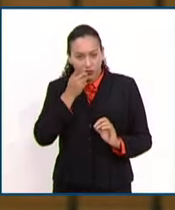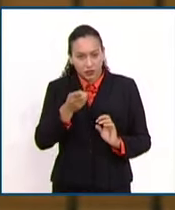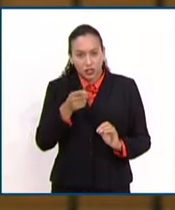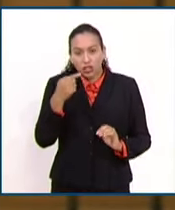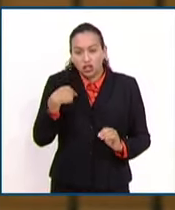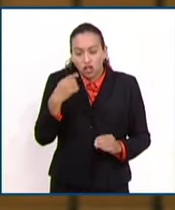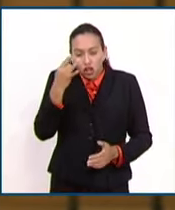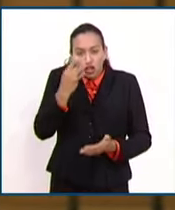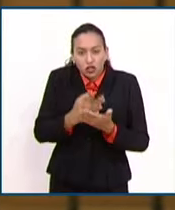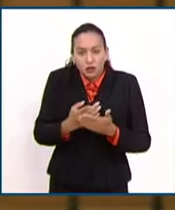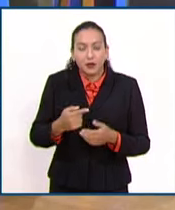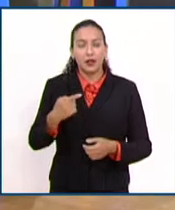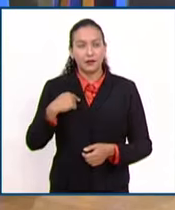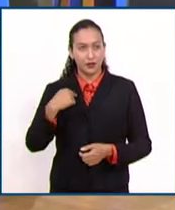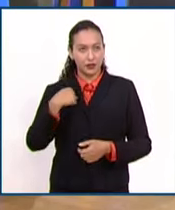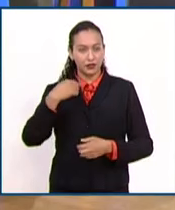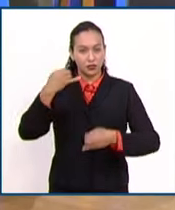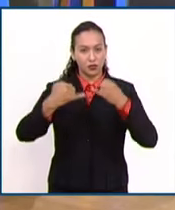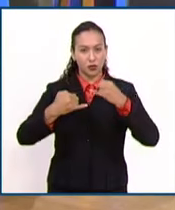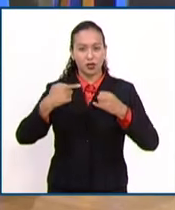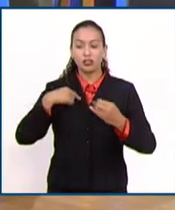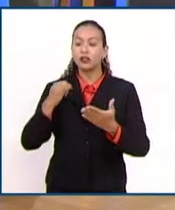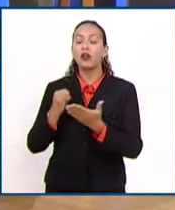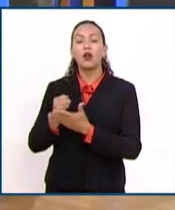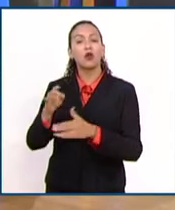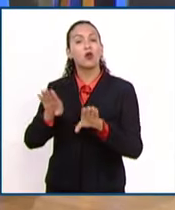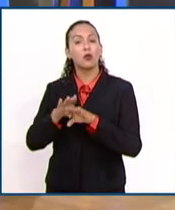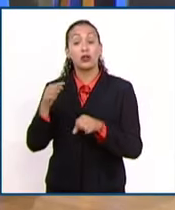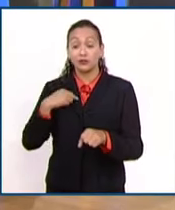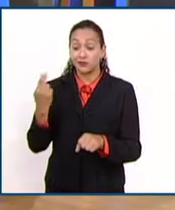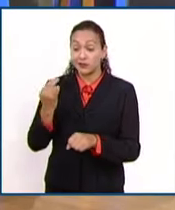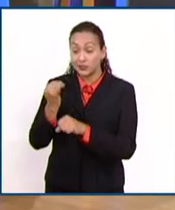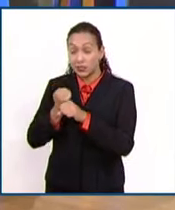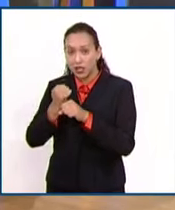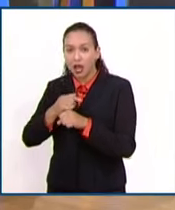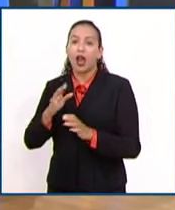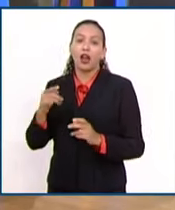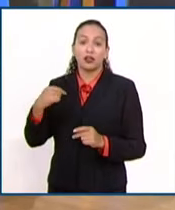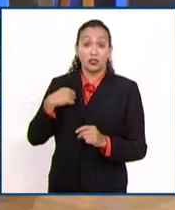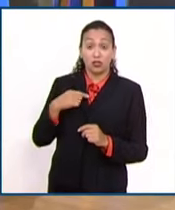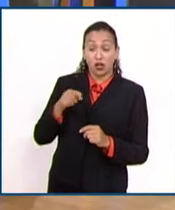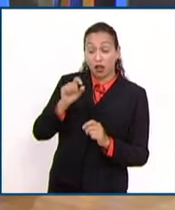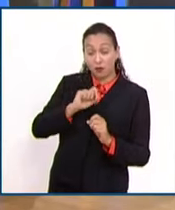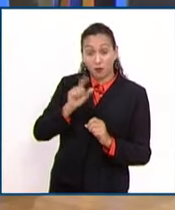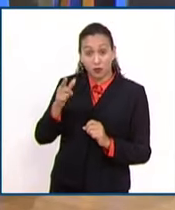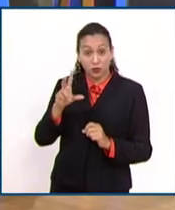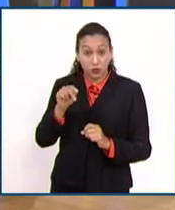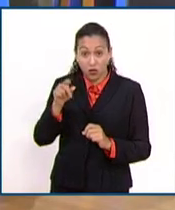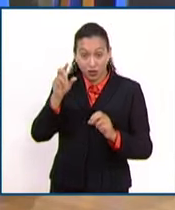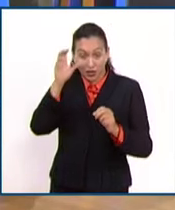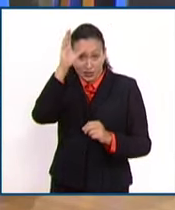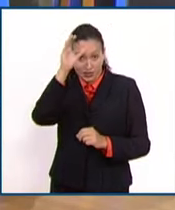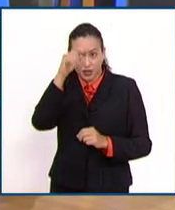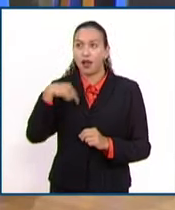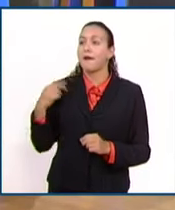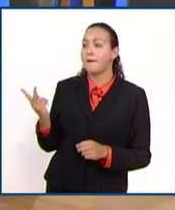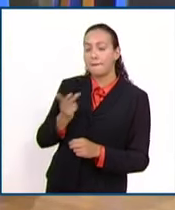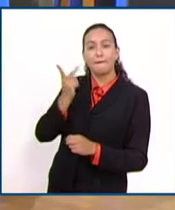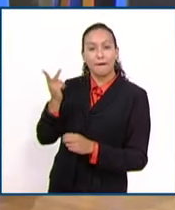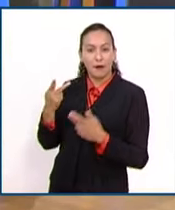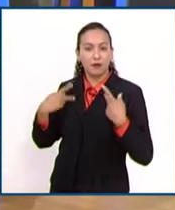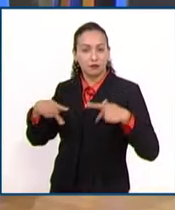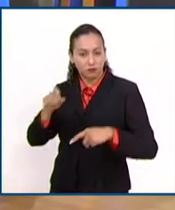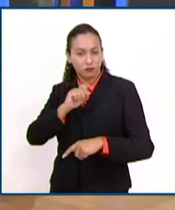extrayendo información para conformar mi criterio, para entender lo que me están planteando y con